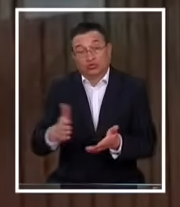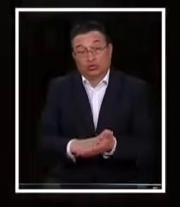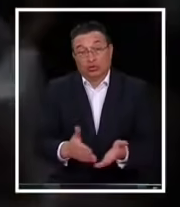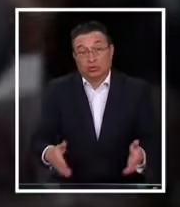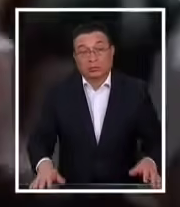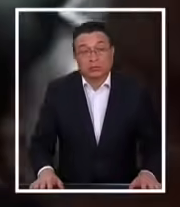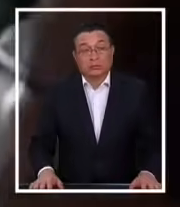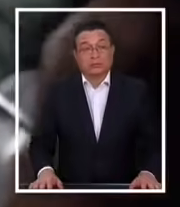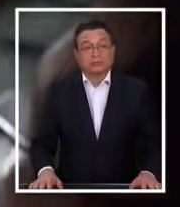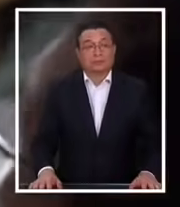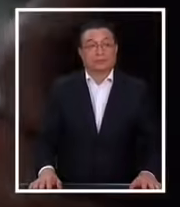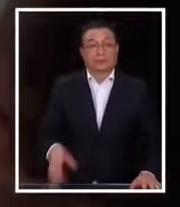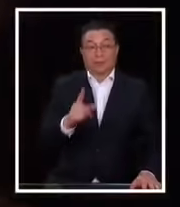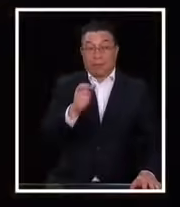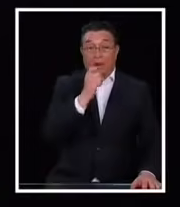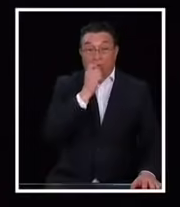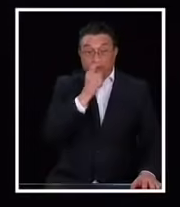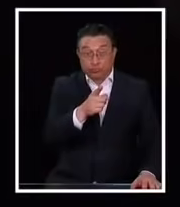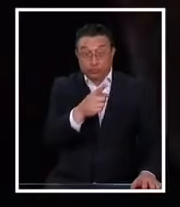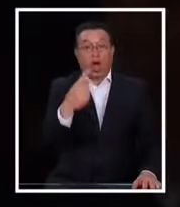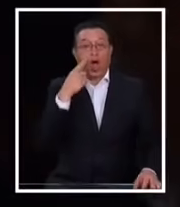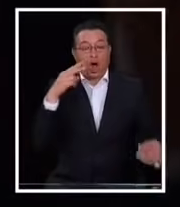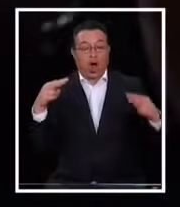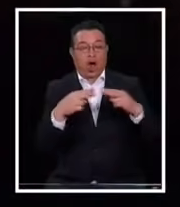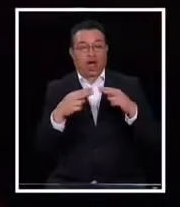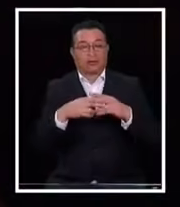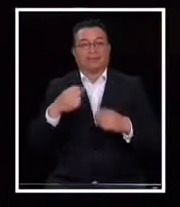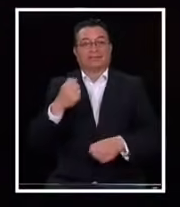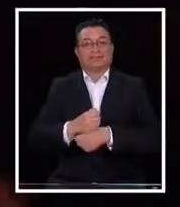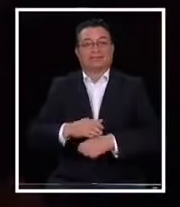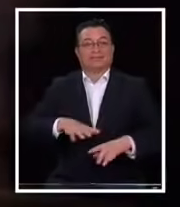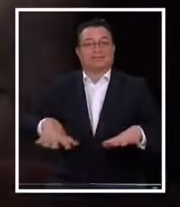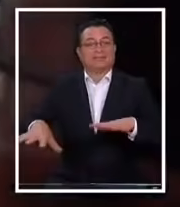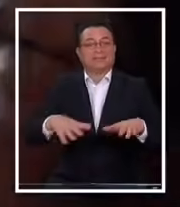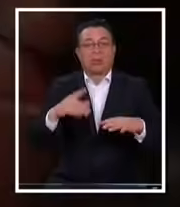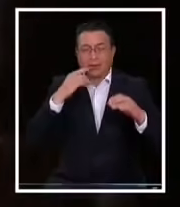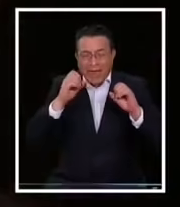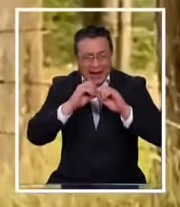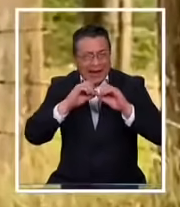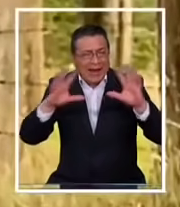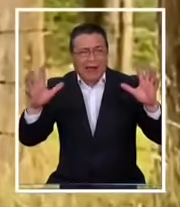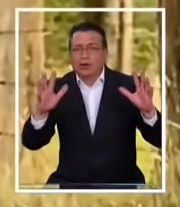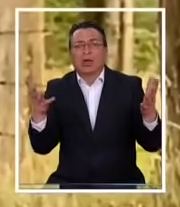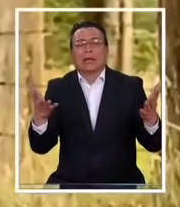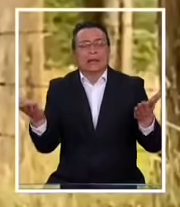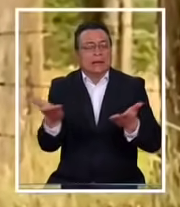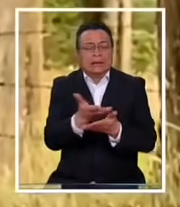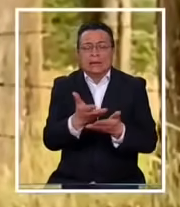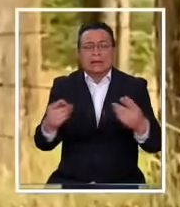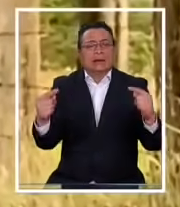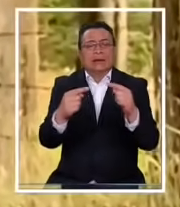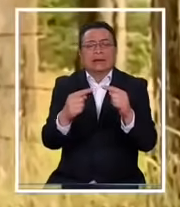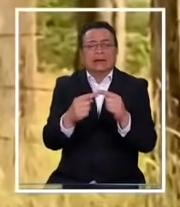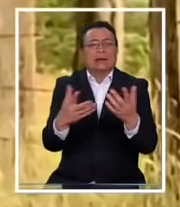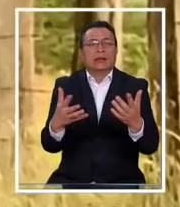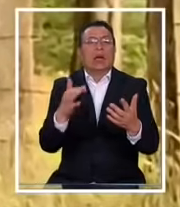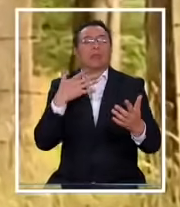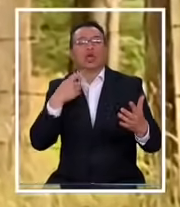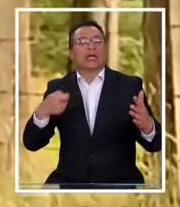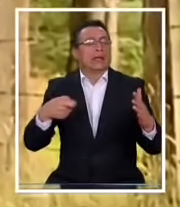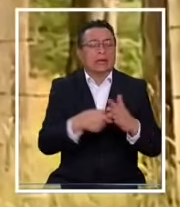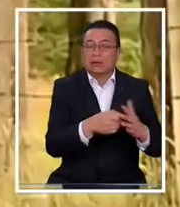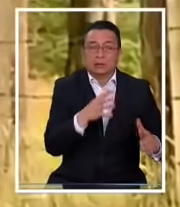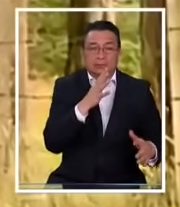muerte. El imputado conoció a la víctima en actividades sociales, pero todavía no hay claridad sobre el tipo de relación que mantenían o el motivo del